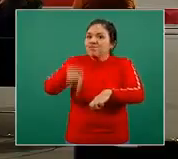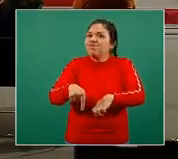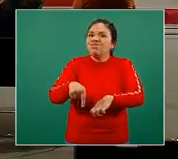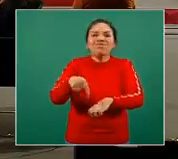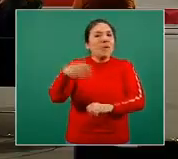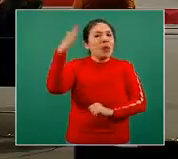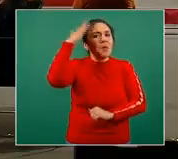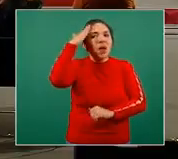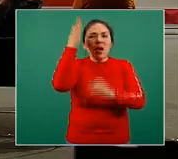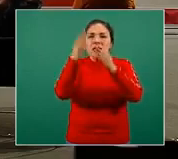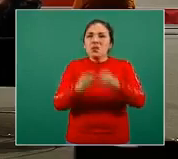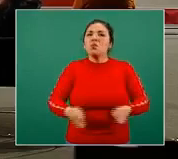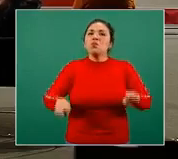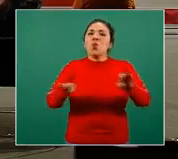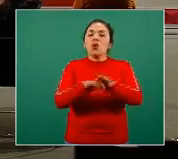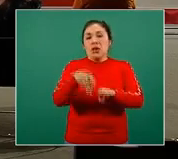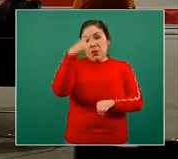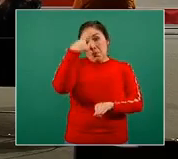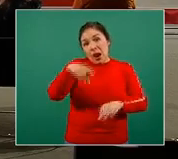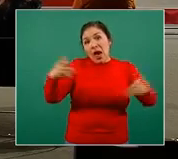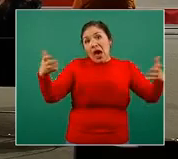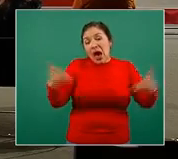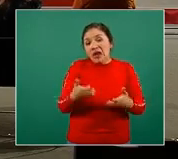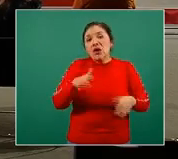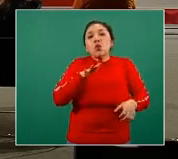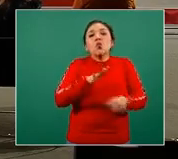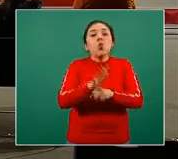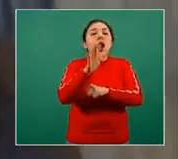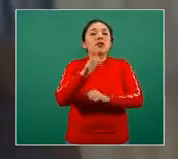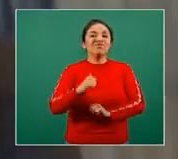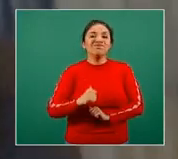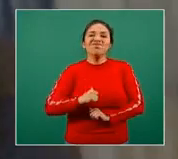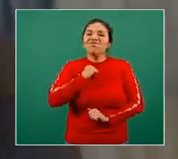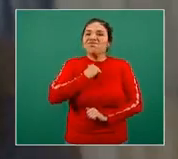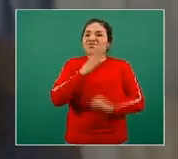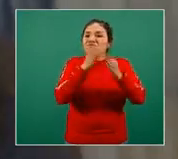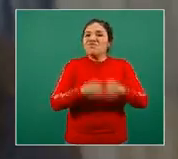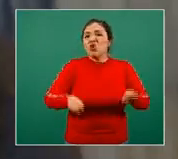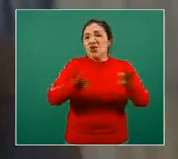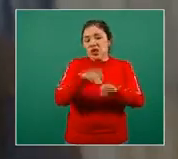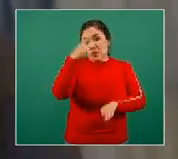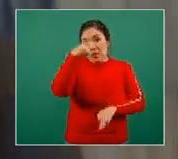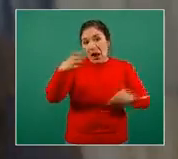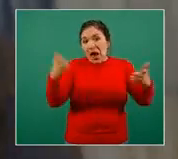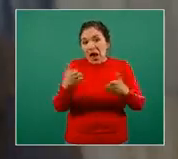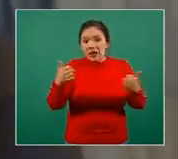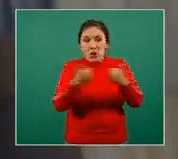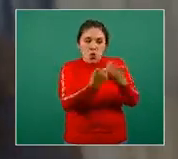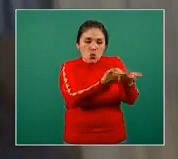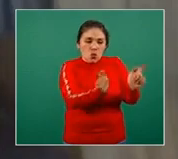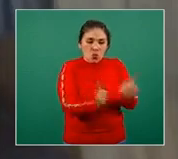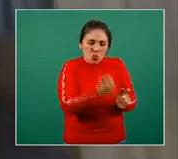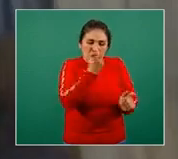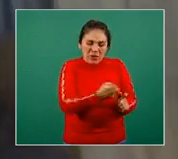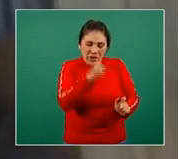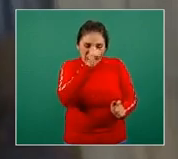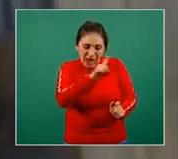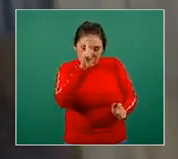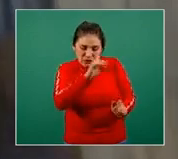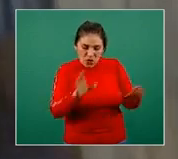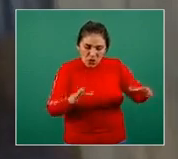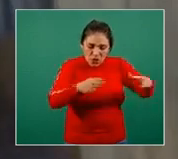en la hoja de ruta de priorización de este grupo estratégico asesor, que